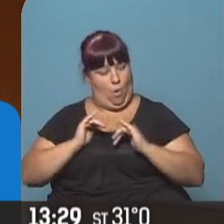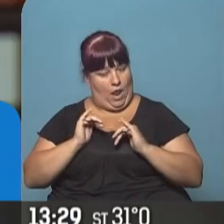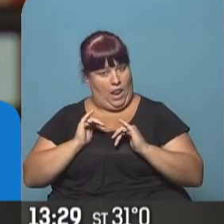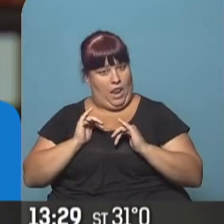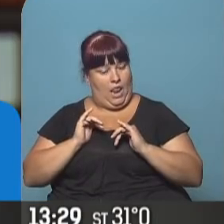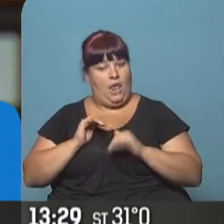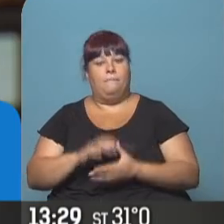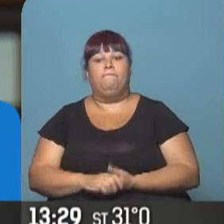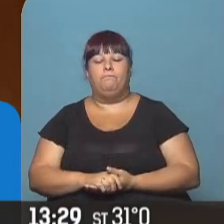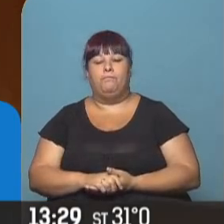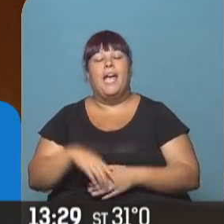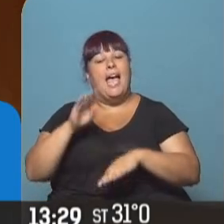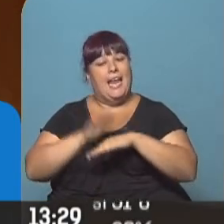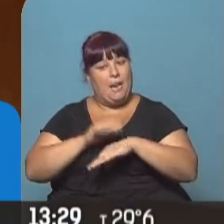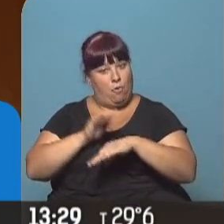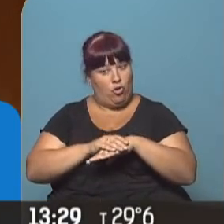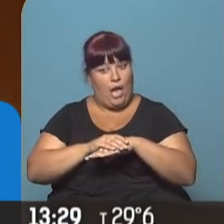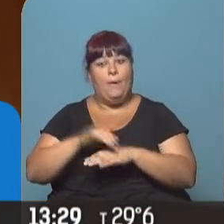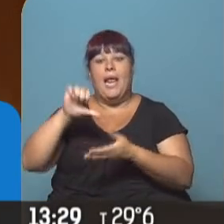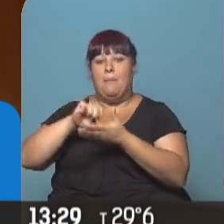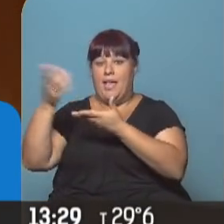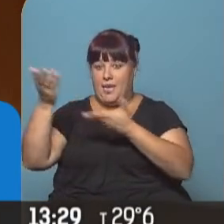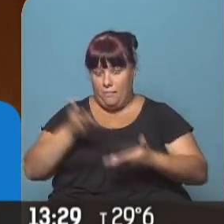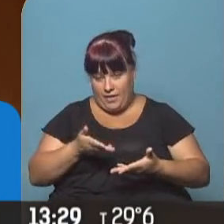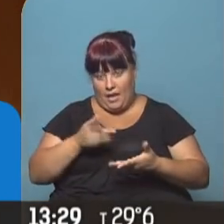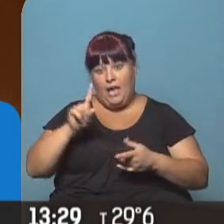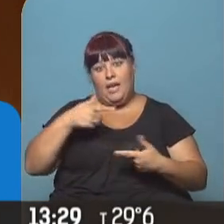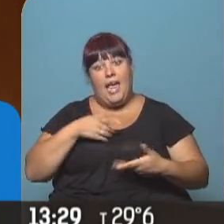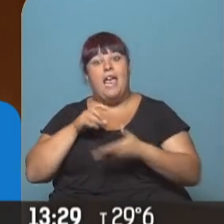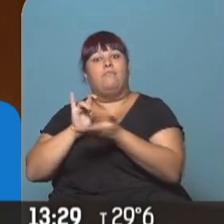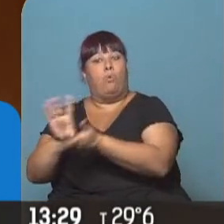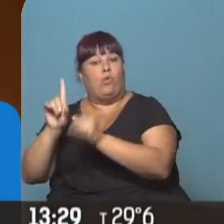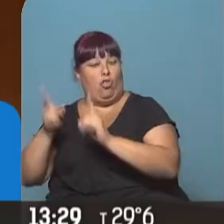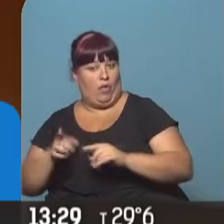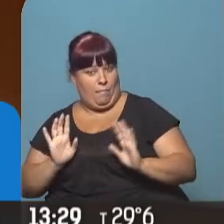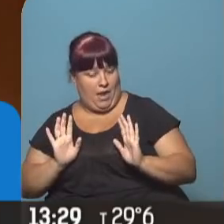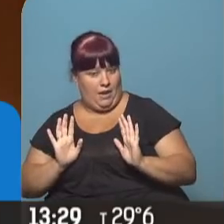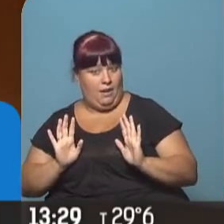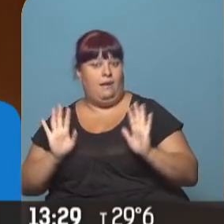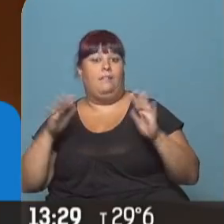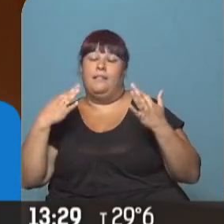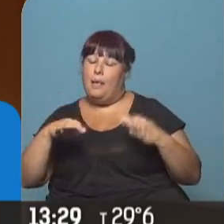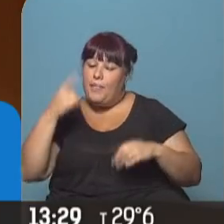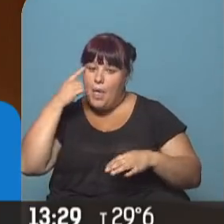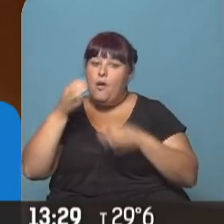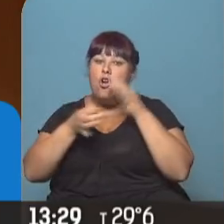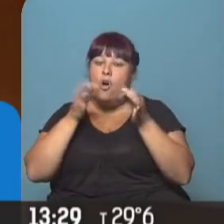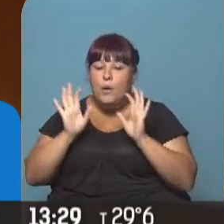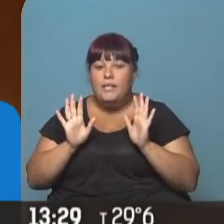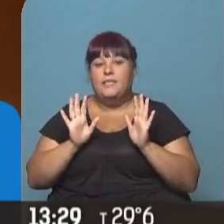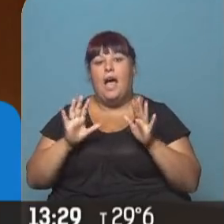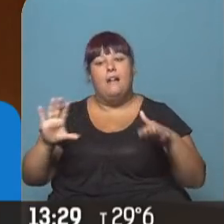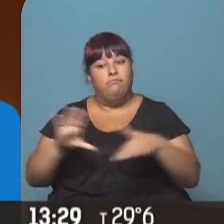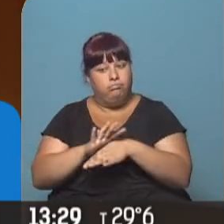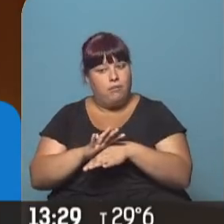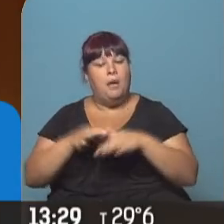tan responsable el país que recepta como el que expulsa. Y quizás tenemos que tener un diálogo